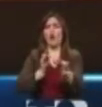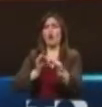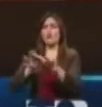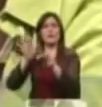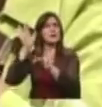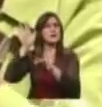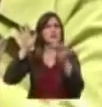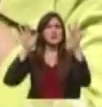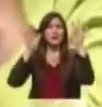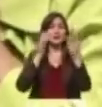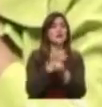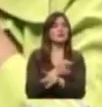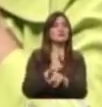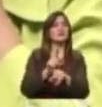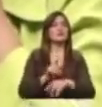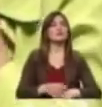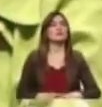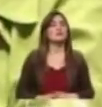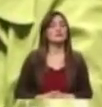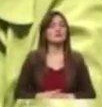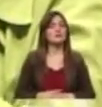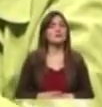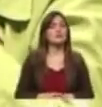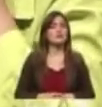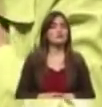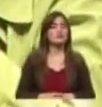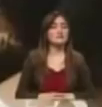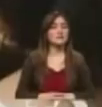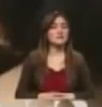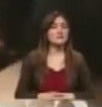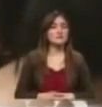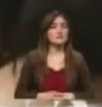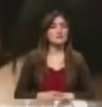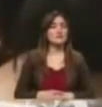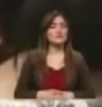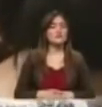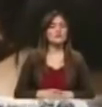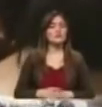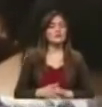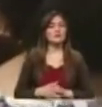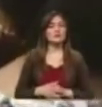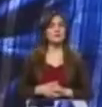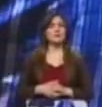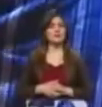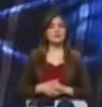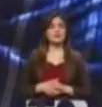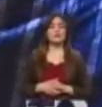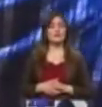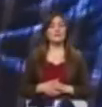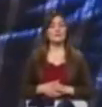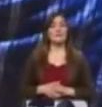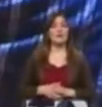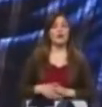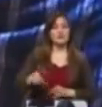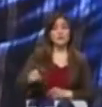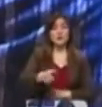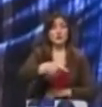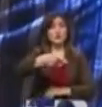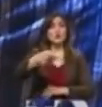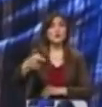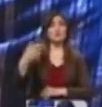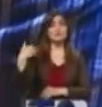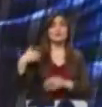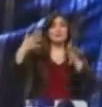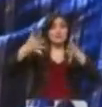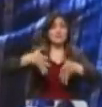formación sinfónica, ¿eh? El director argentino Poppy